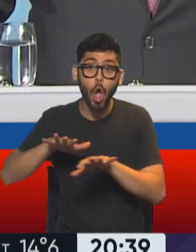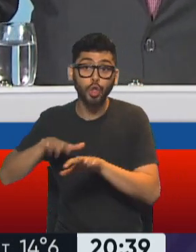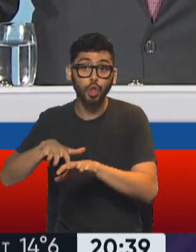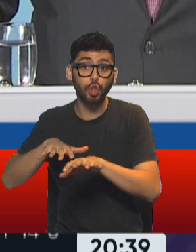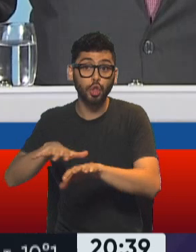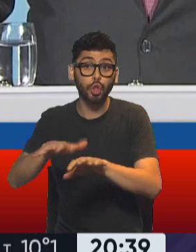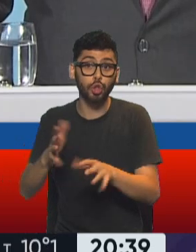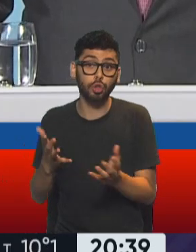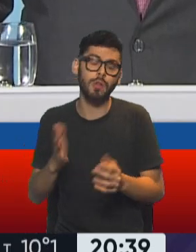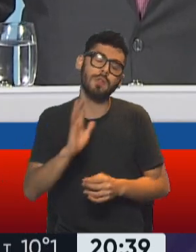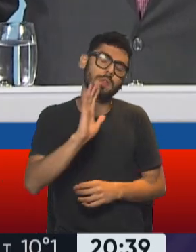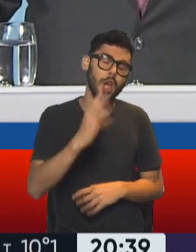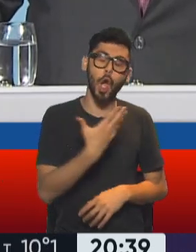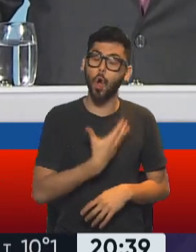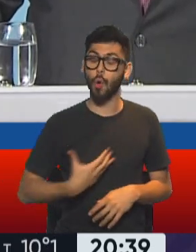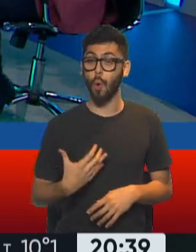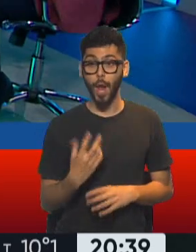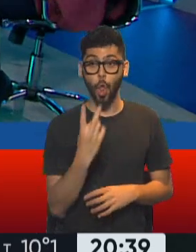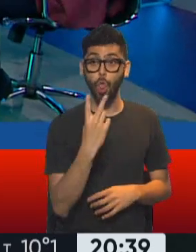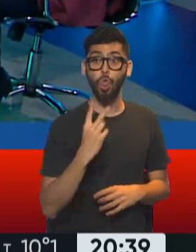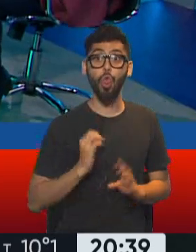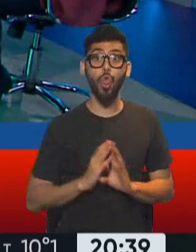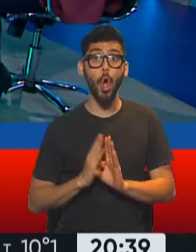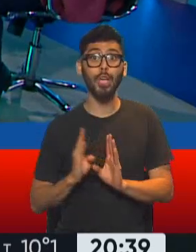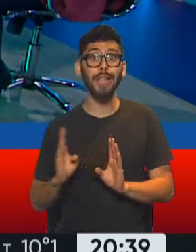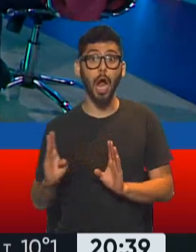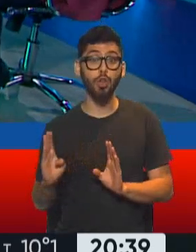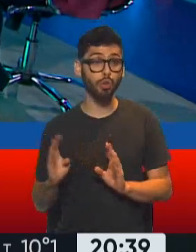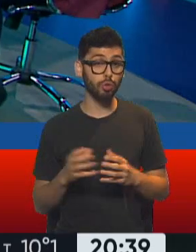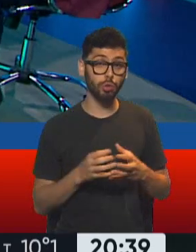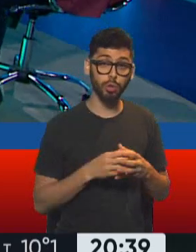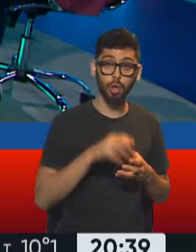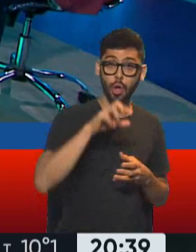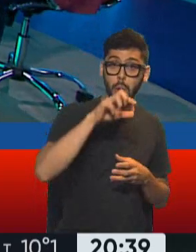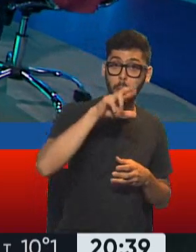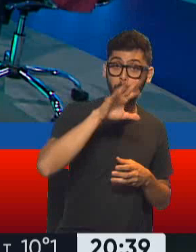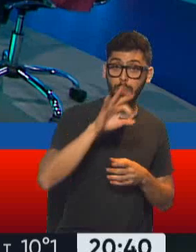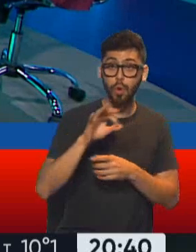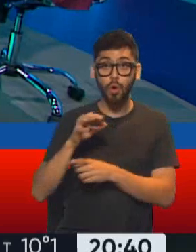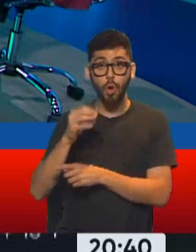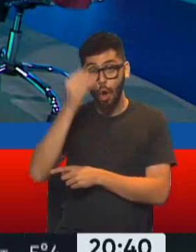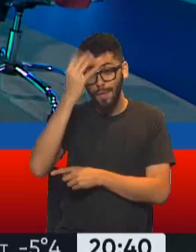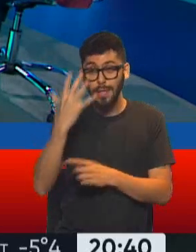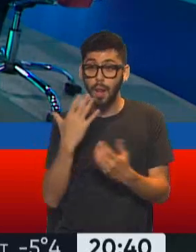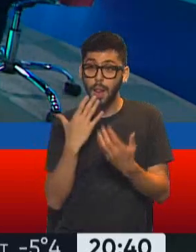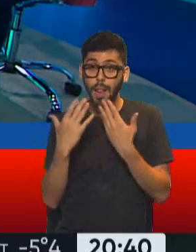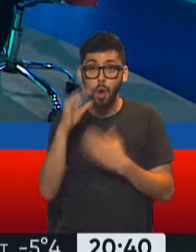en dos años de gobierno nunca se sentó a dialogar el pro con el oficialismo nunca